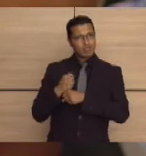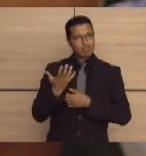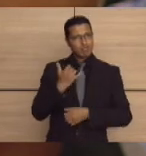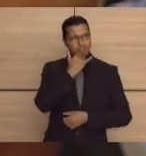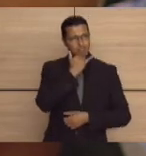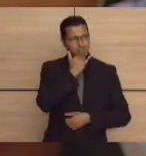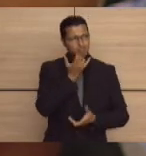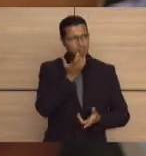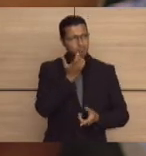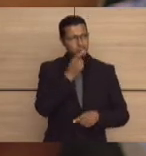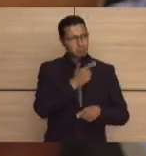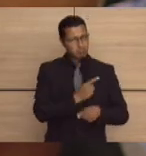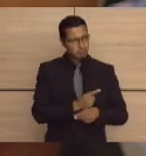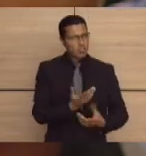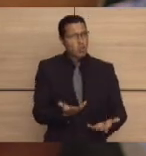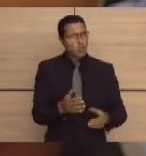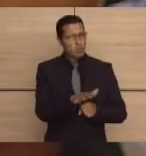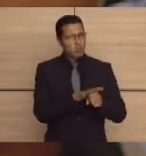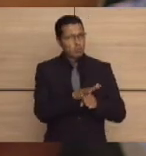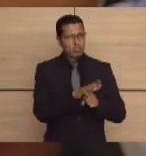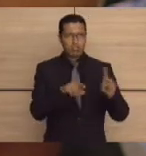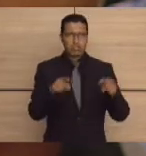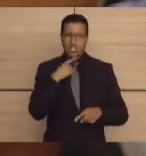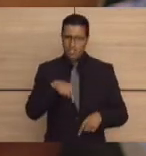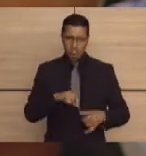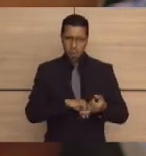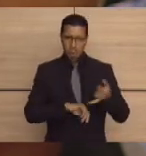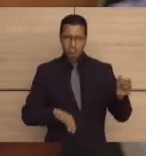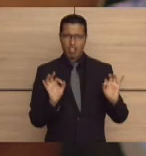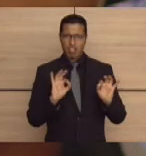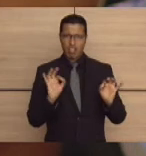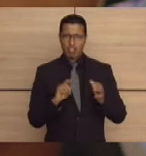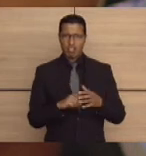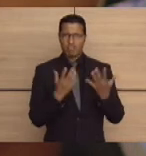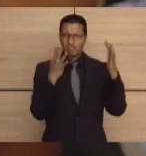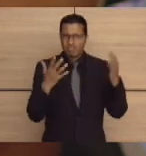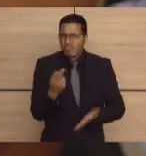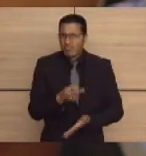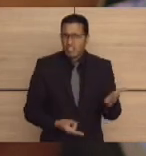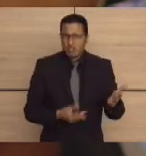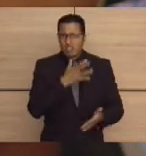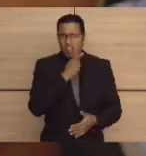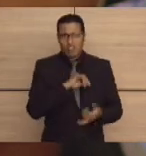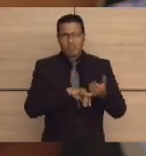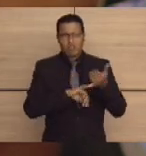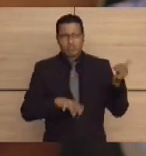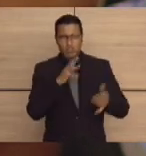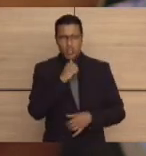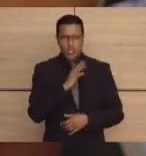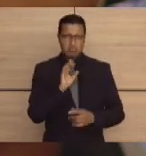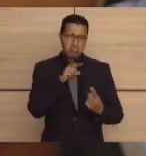Hay quienes dicen que aquí no pasó nada, que no hubo independencia, que no hay nada que celebrar, ¿no?